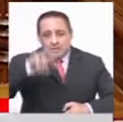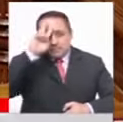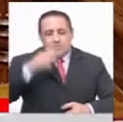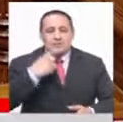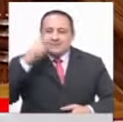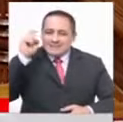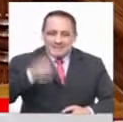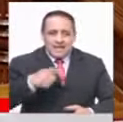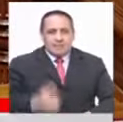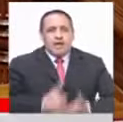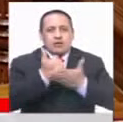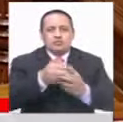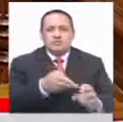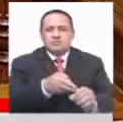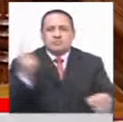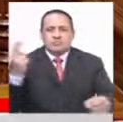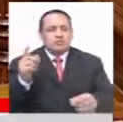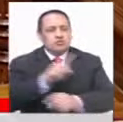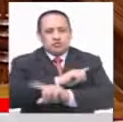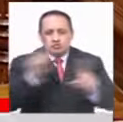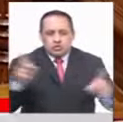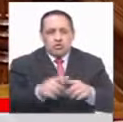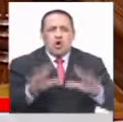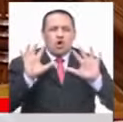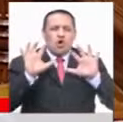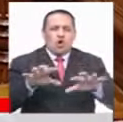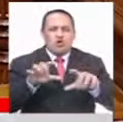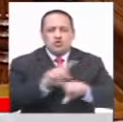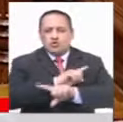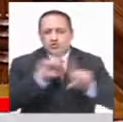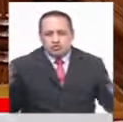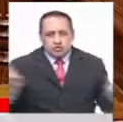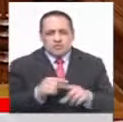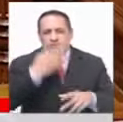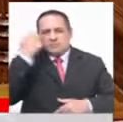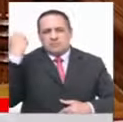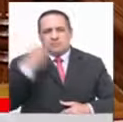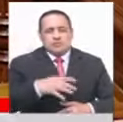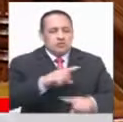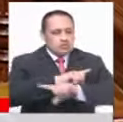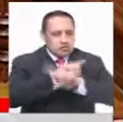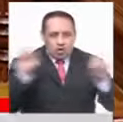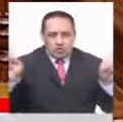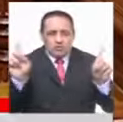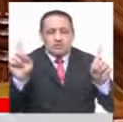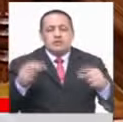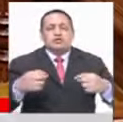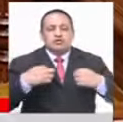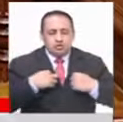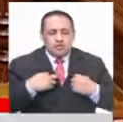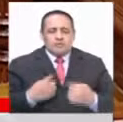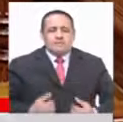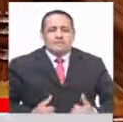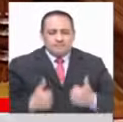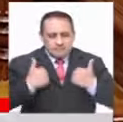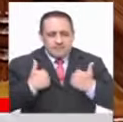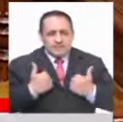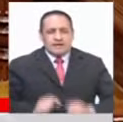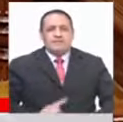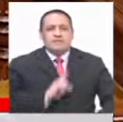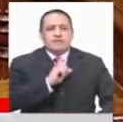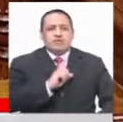merecemos, sin excluidos, sin odios, sin discriminaciones. Me orgullezco de ello.